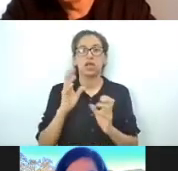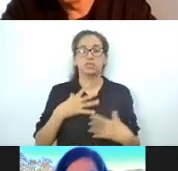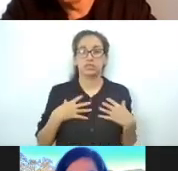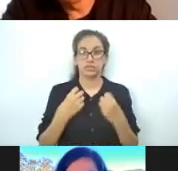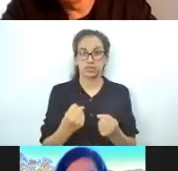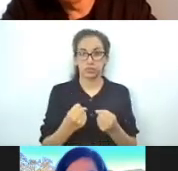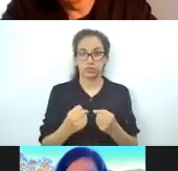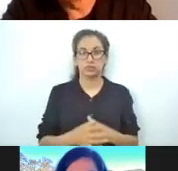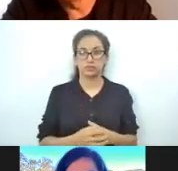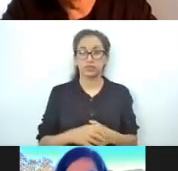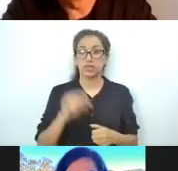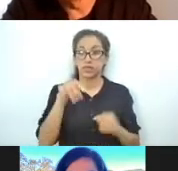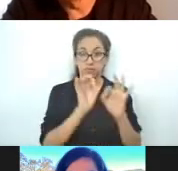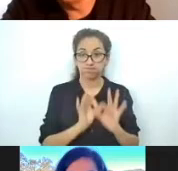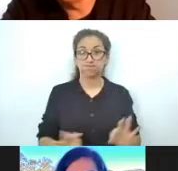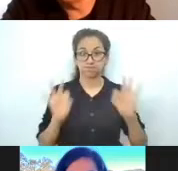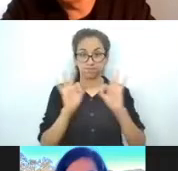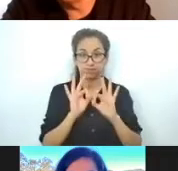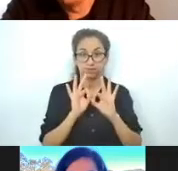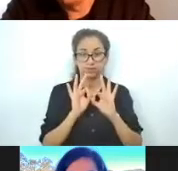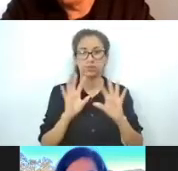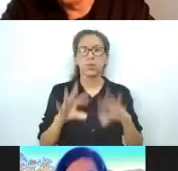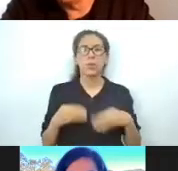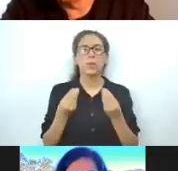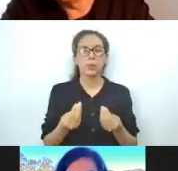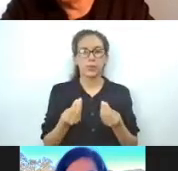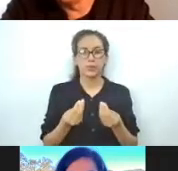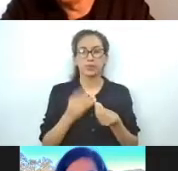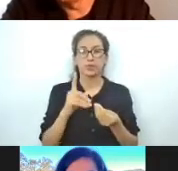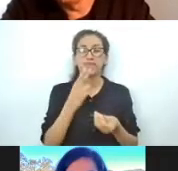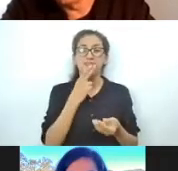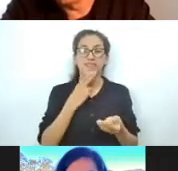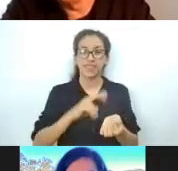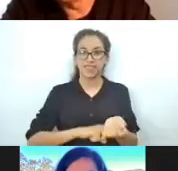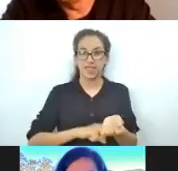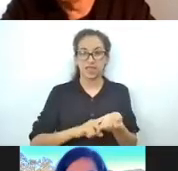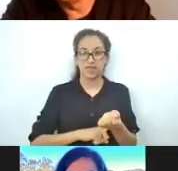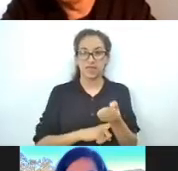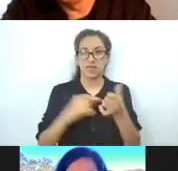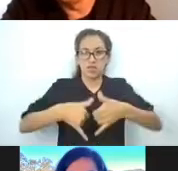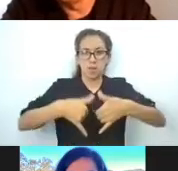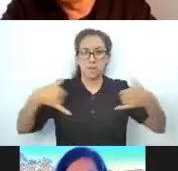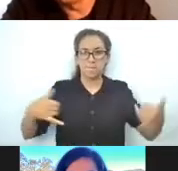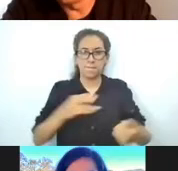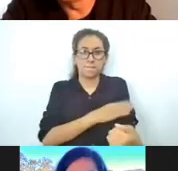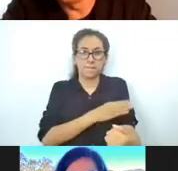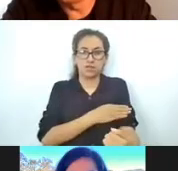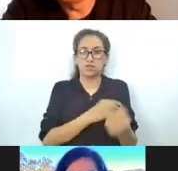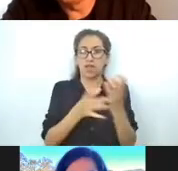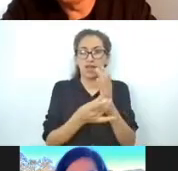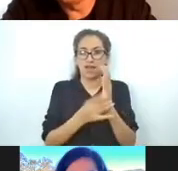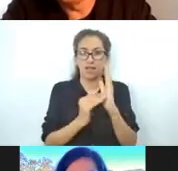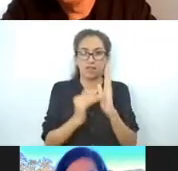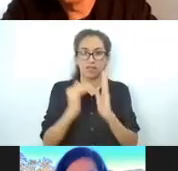esto es muy importante porque la diabetes, la obesidad, la hipertensión y el colesterol alto,